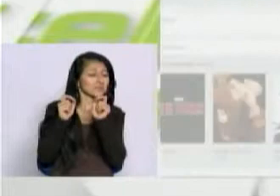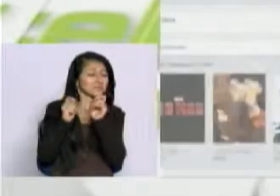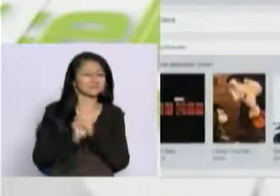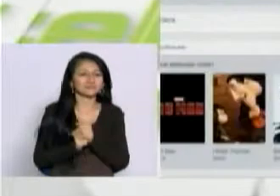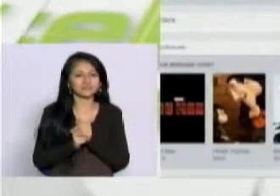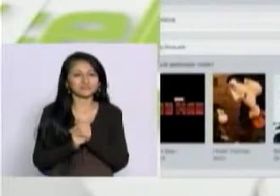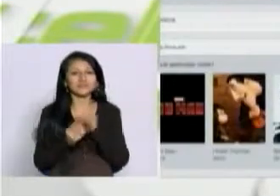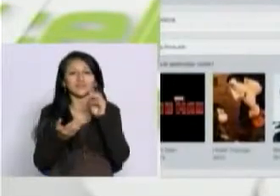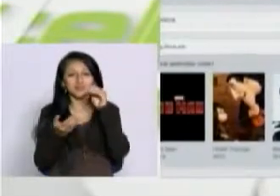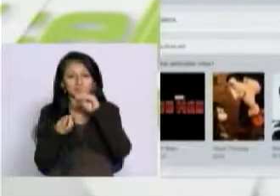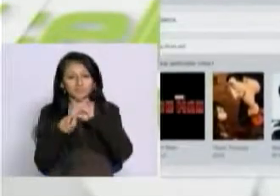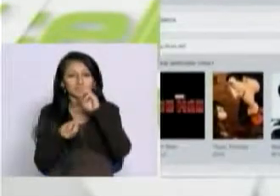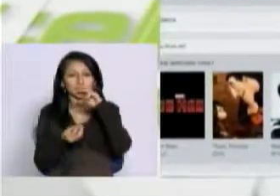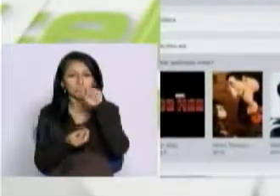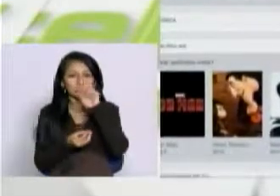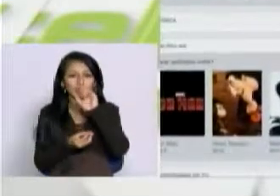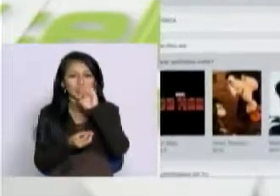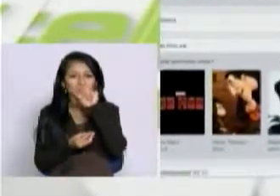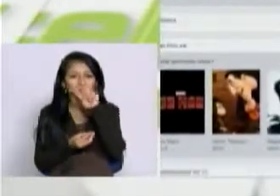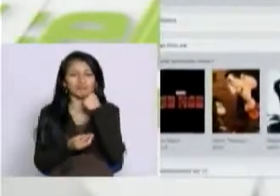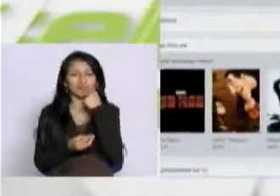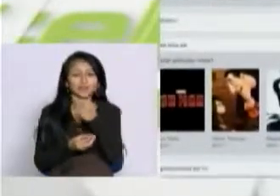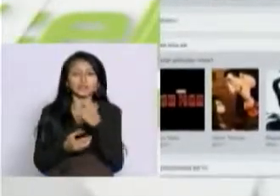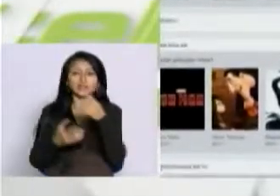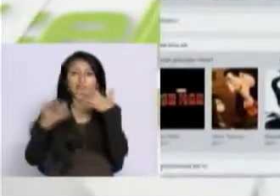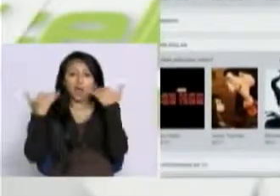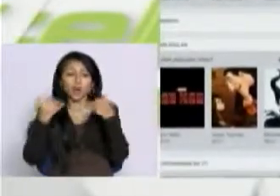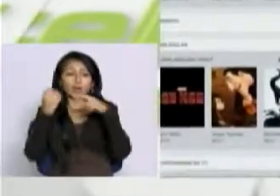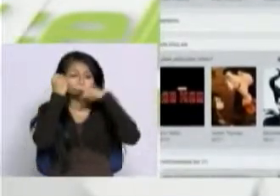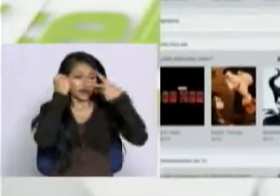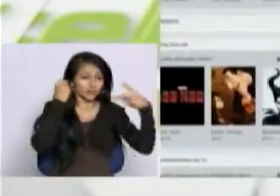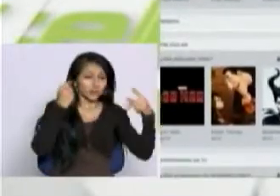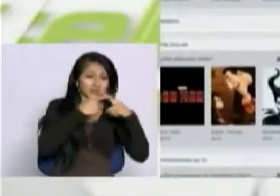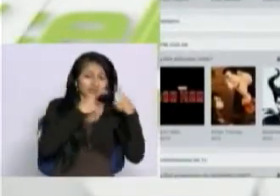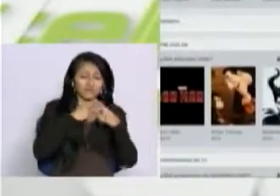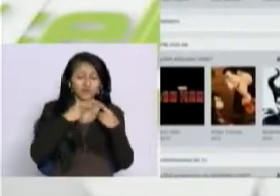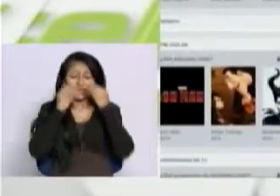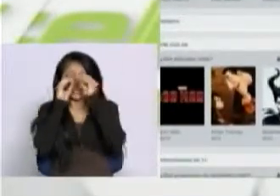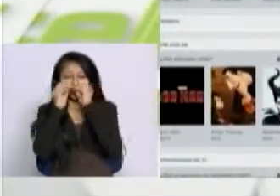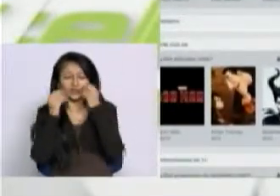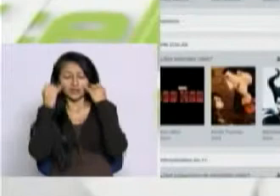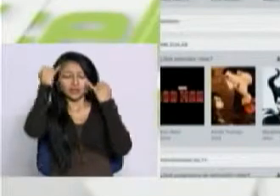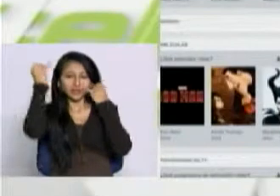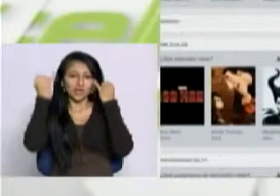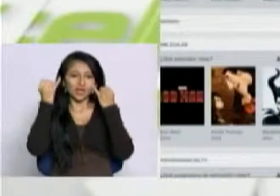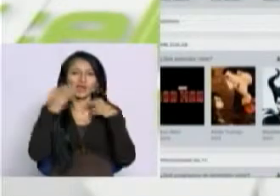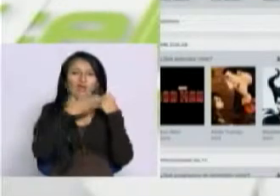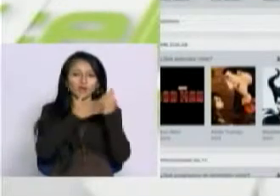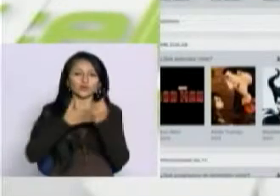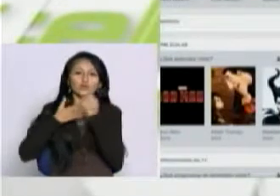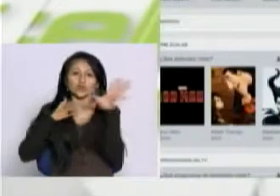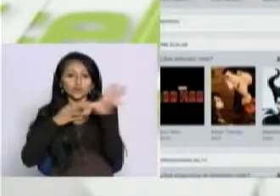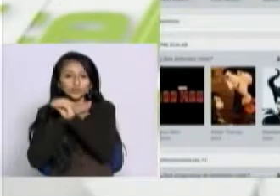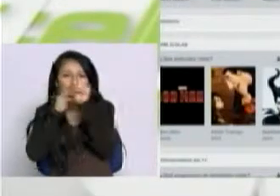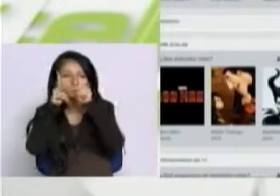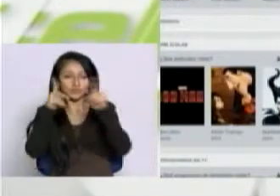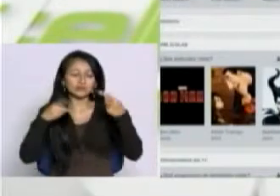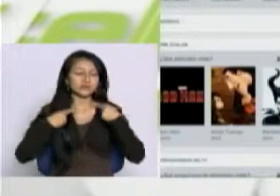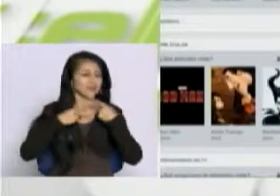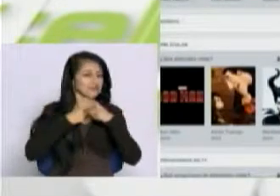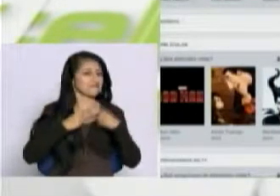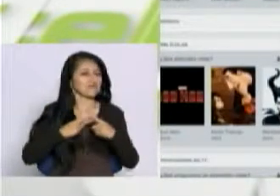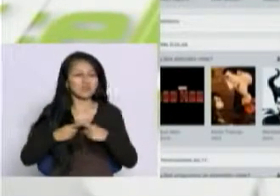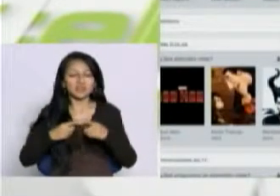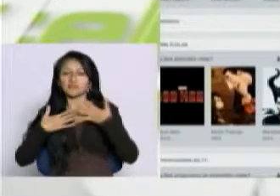María Rocío Muñoz Jaramillo. Si utilizamos las tecnologías para la cual fue creada, lograremos que todas las personas, no importa